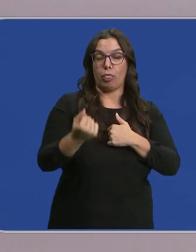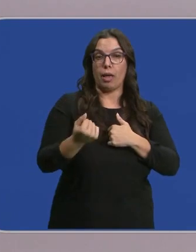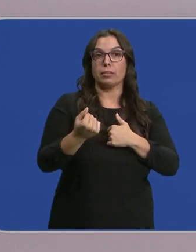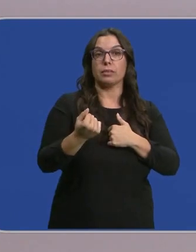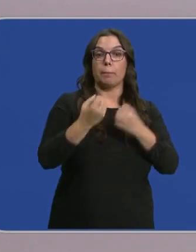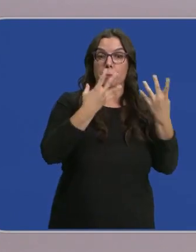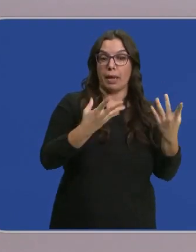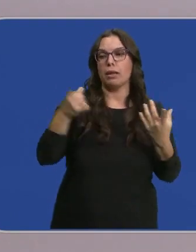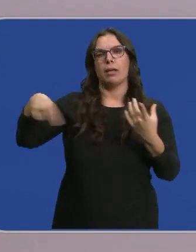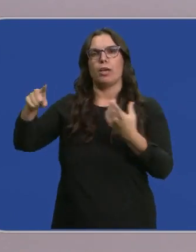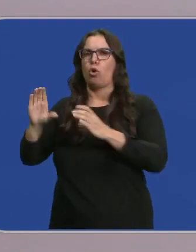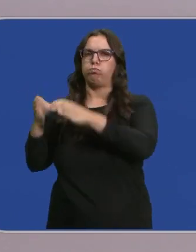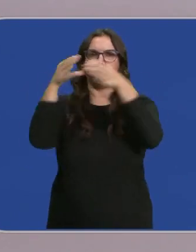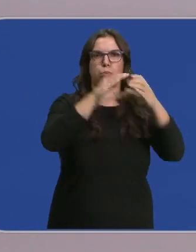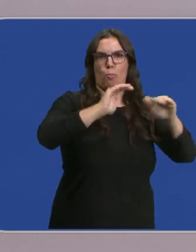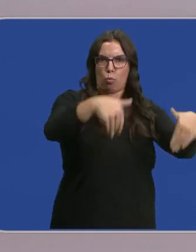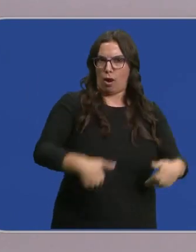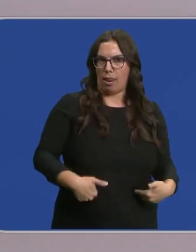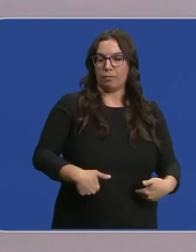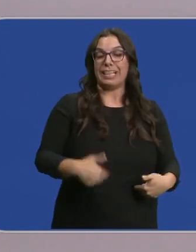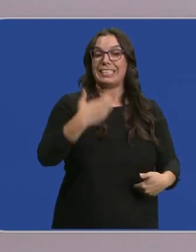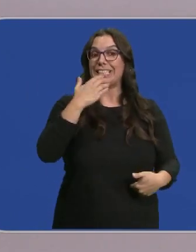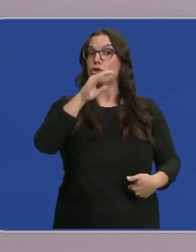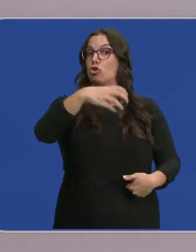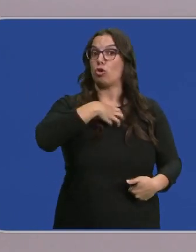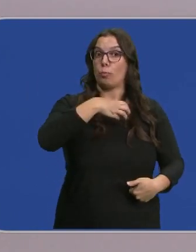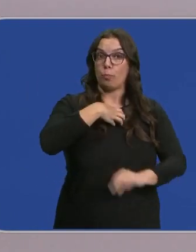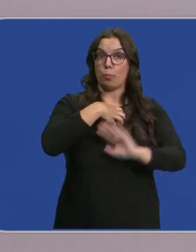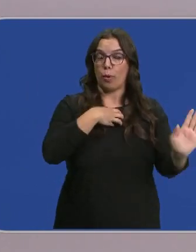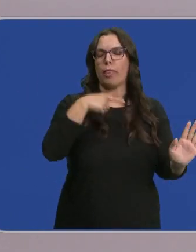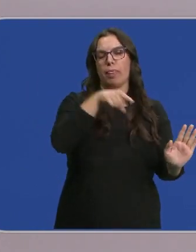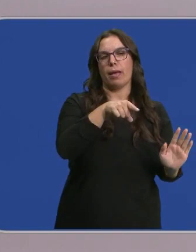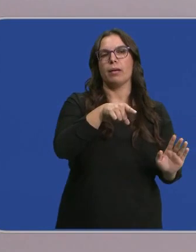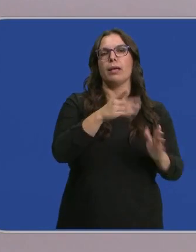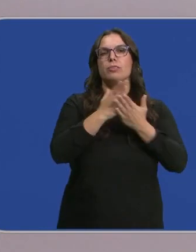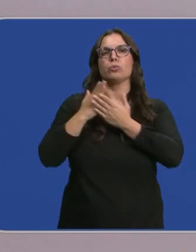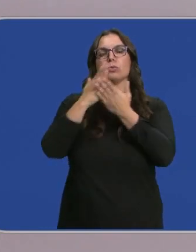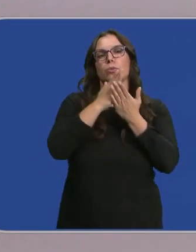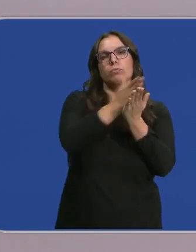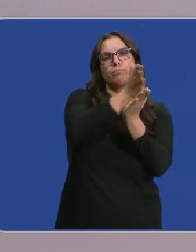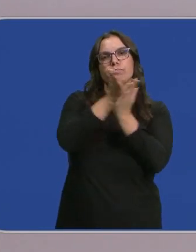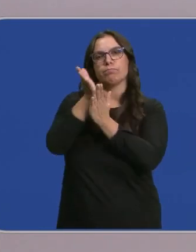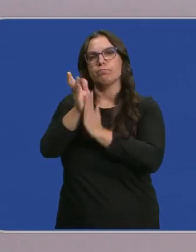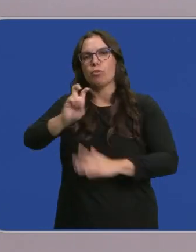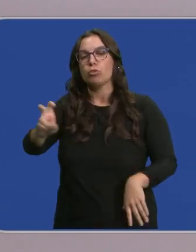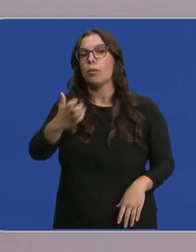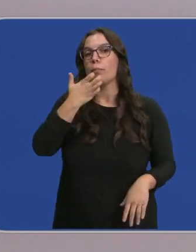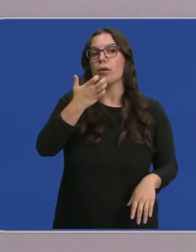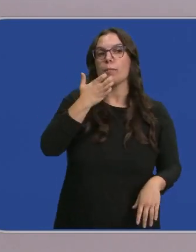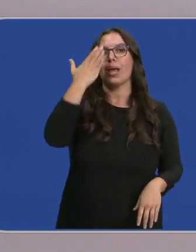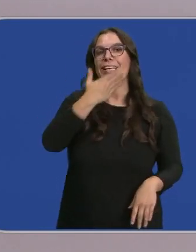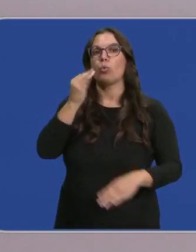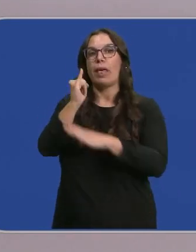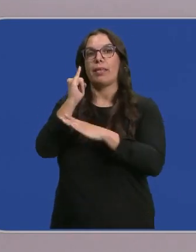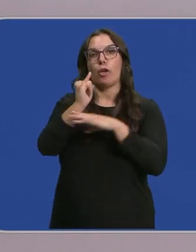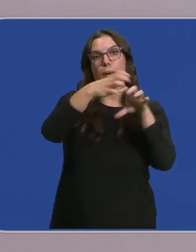los alumnos vuelven a sus propias aulas. Si no fuera posible reubicarlos, estamos estudiando otras opciones, como podría ser la escuela